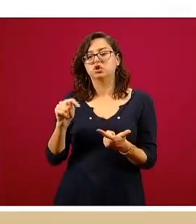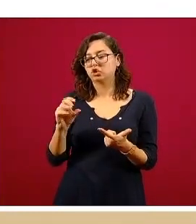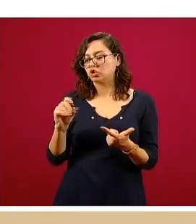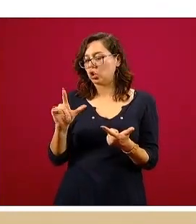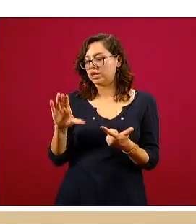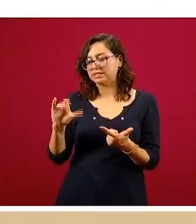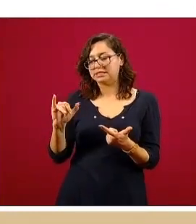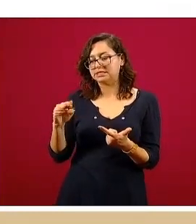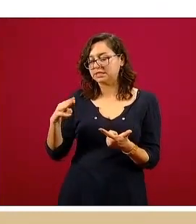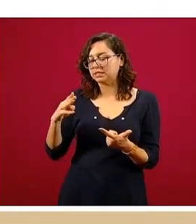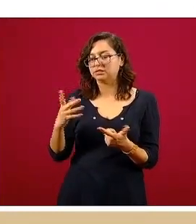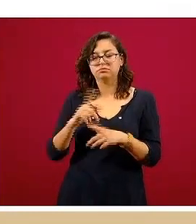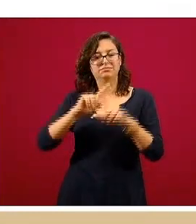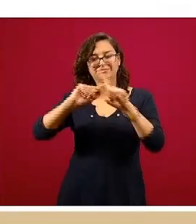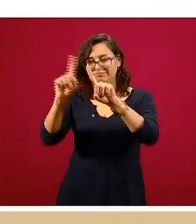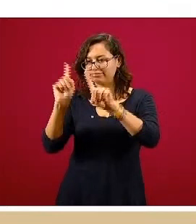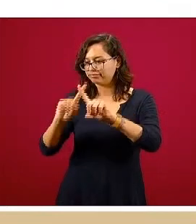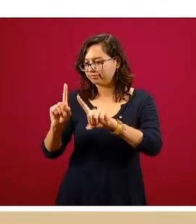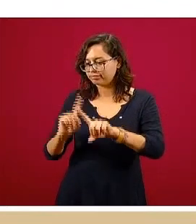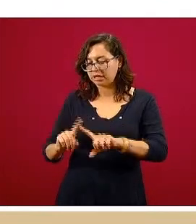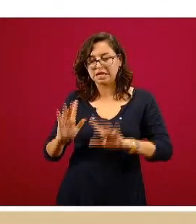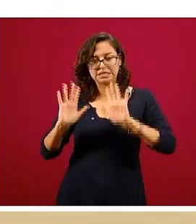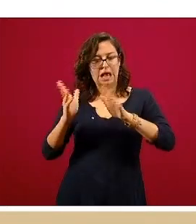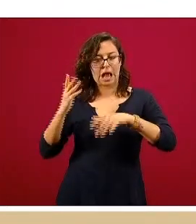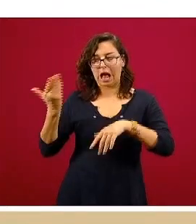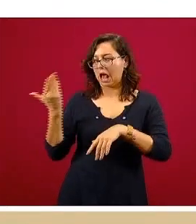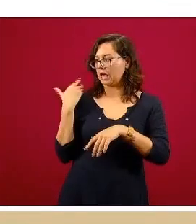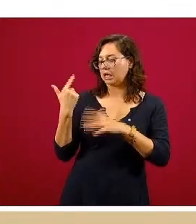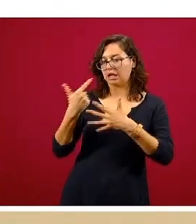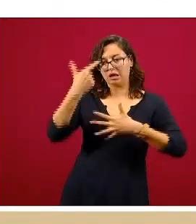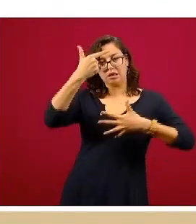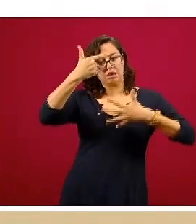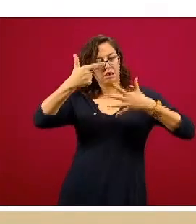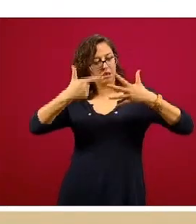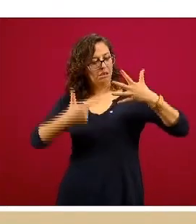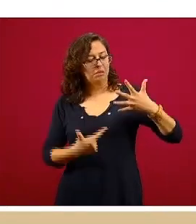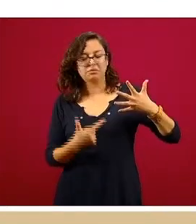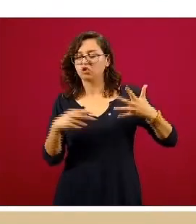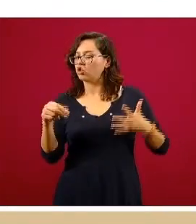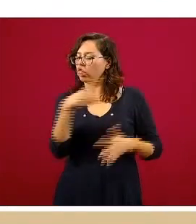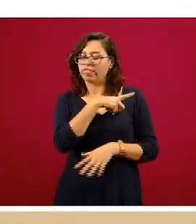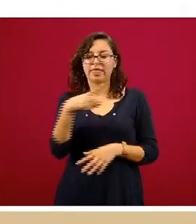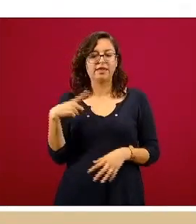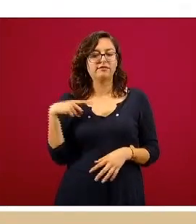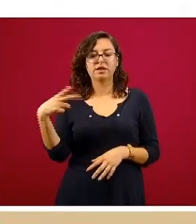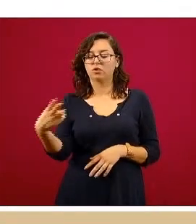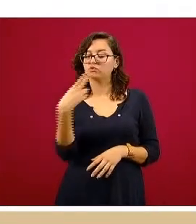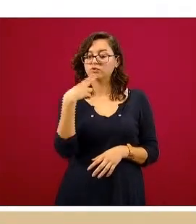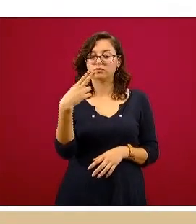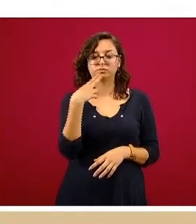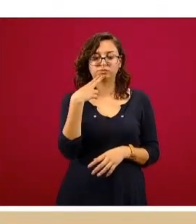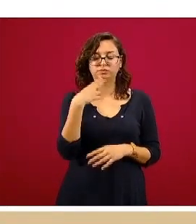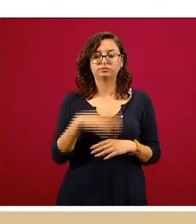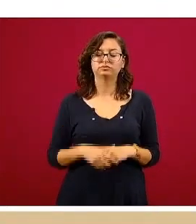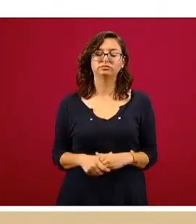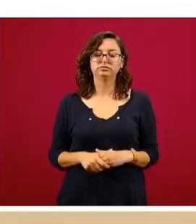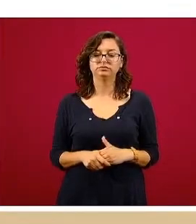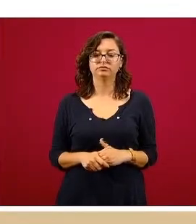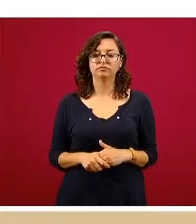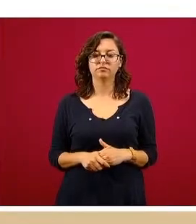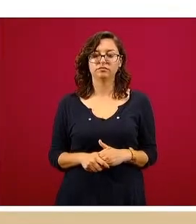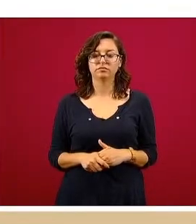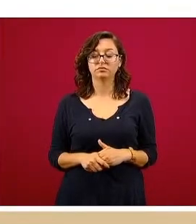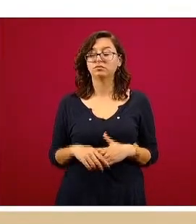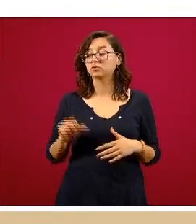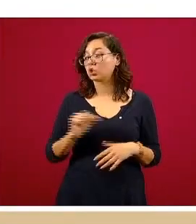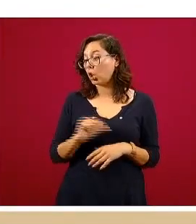tocilizumab, y ningún medicamento fuera de sus indicaciones terapéuticas que